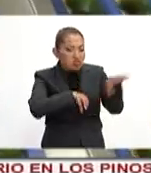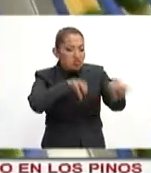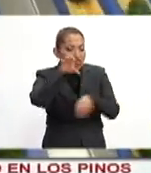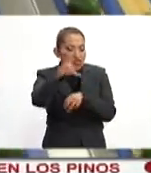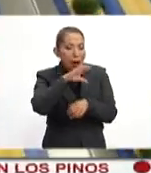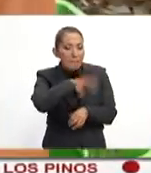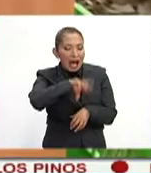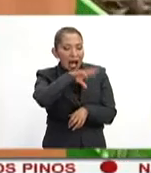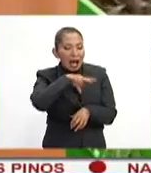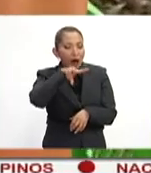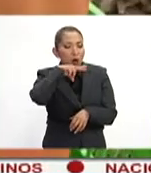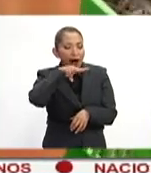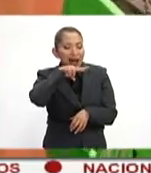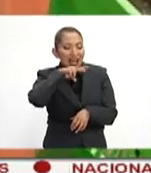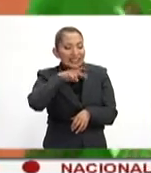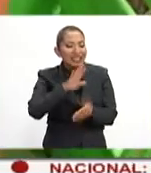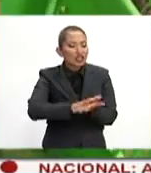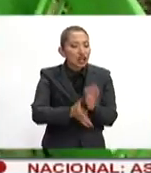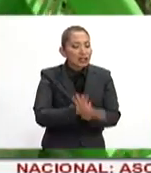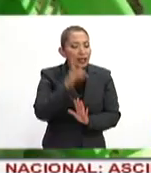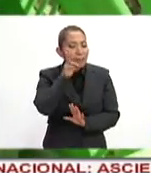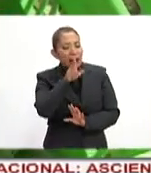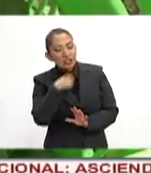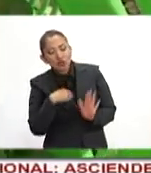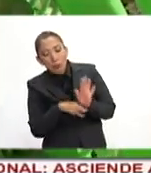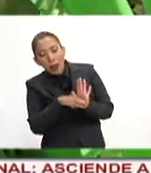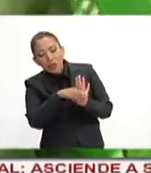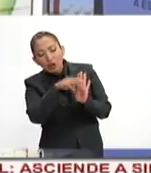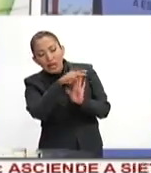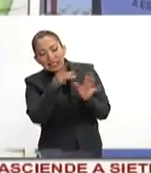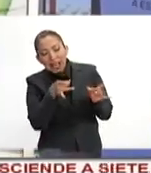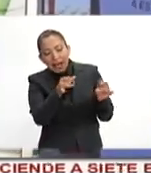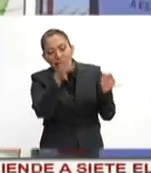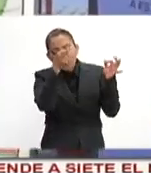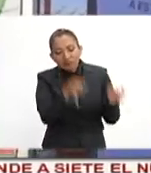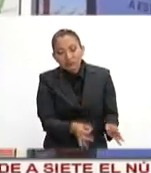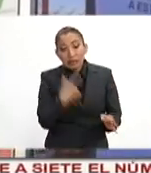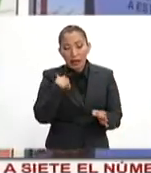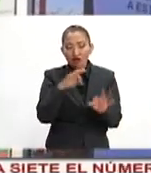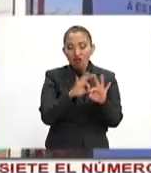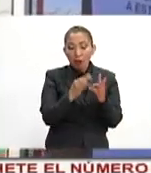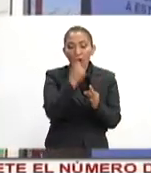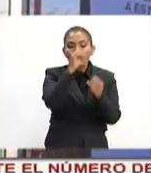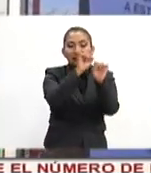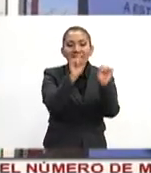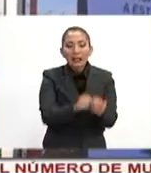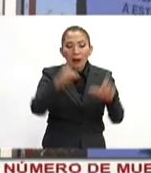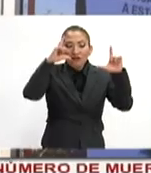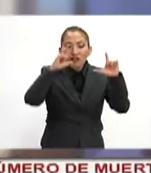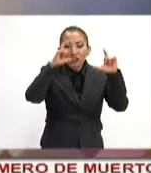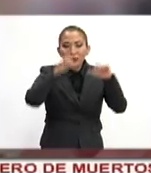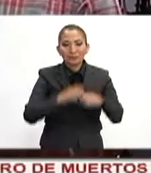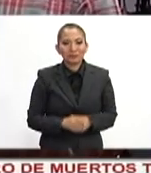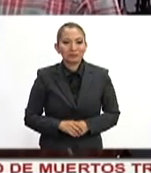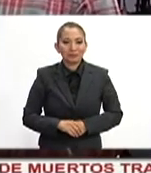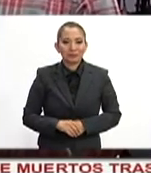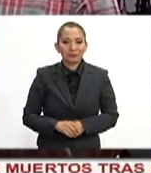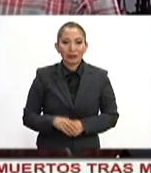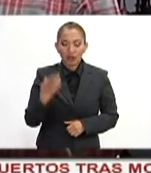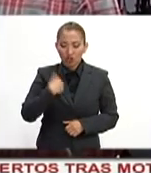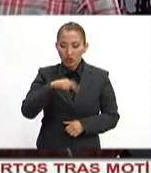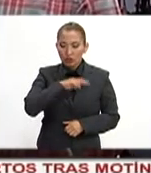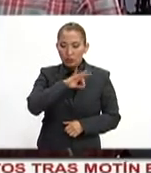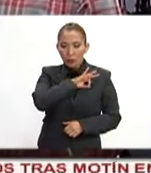mangos, tortillas y aguacates y medir el grado de madurez y calidad. El método, un sistema fotográfico. Nosotros